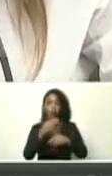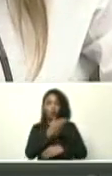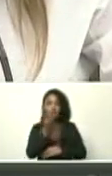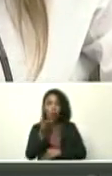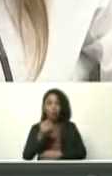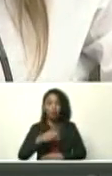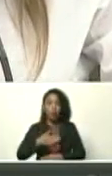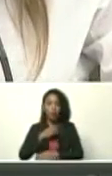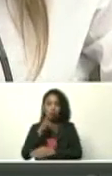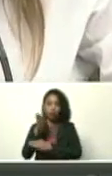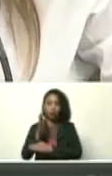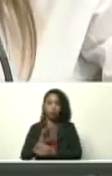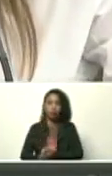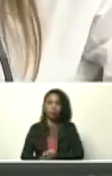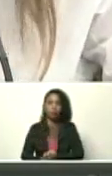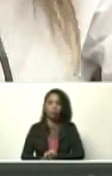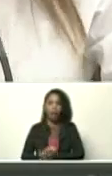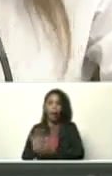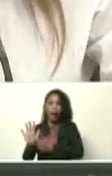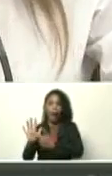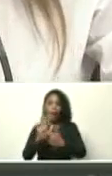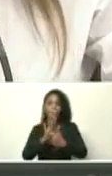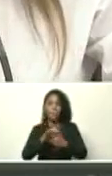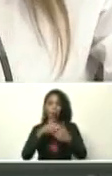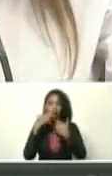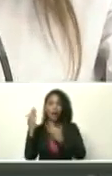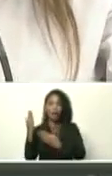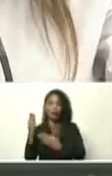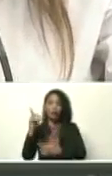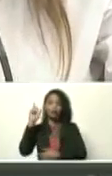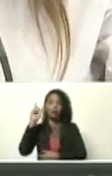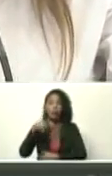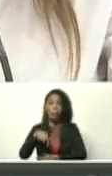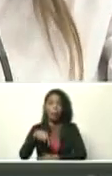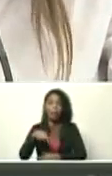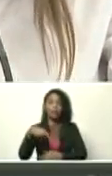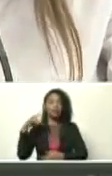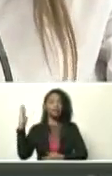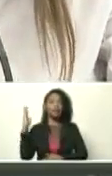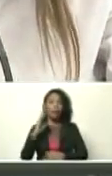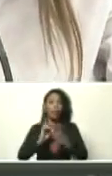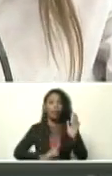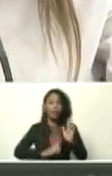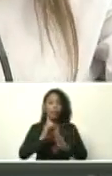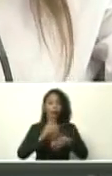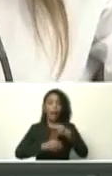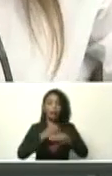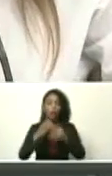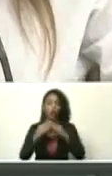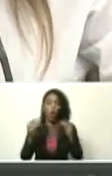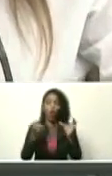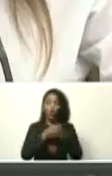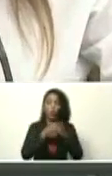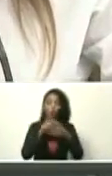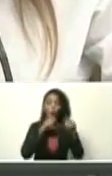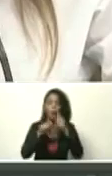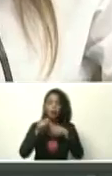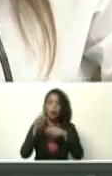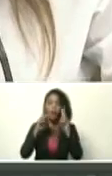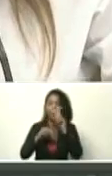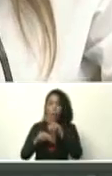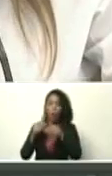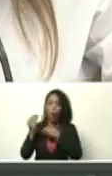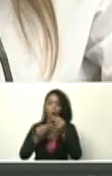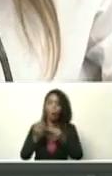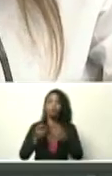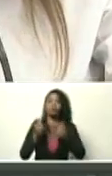fue el ejemplo de ello, también se viene realizando en todas las cadenas comerciales. Y vemos pues también la buena